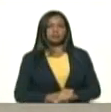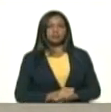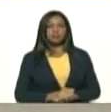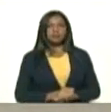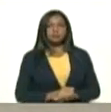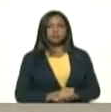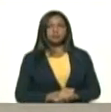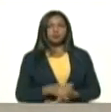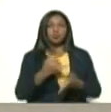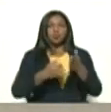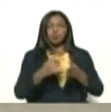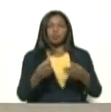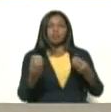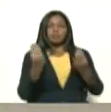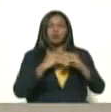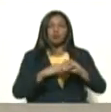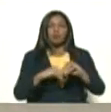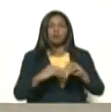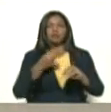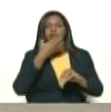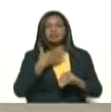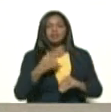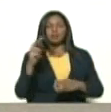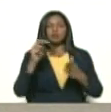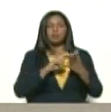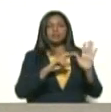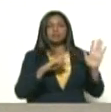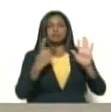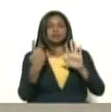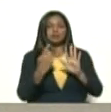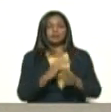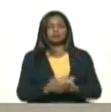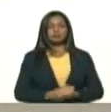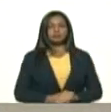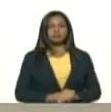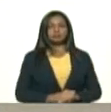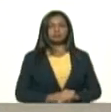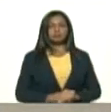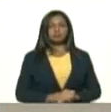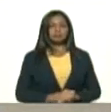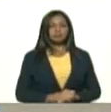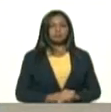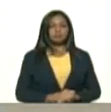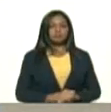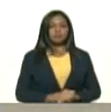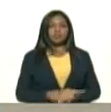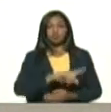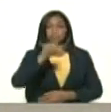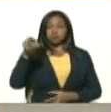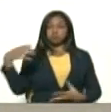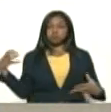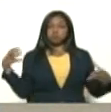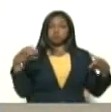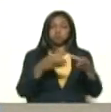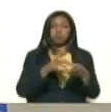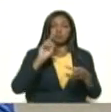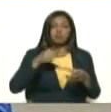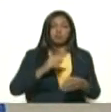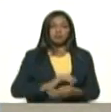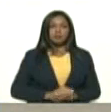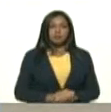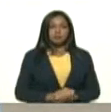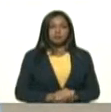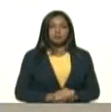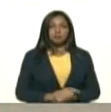Los suscriptores del acuerdo diciembre 2016 se han reunido y